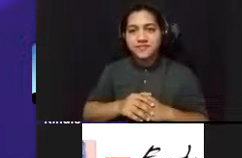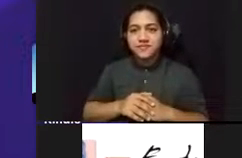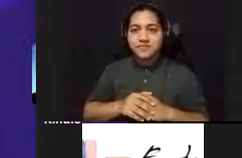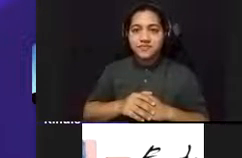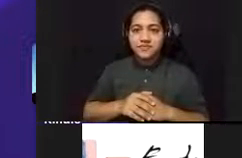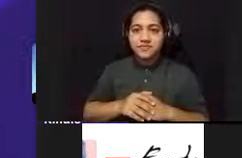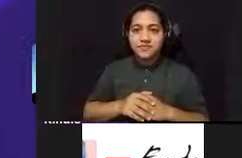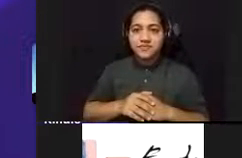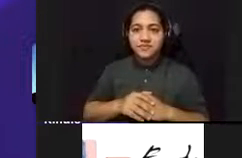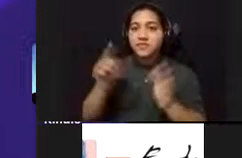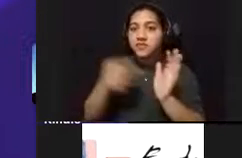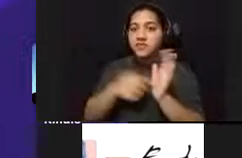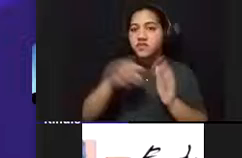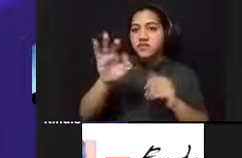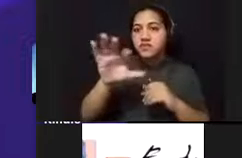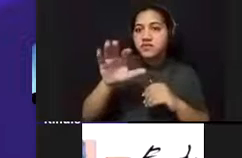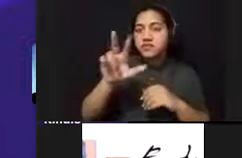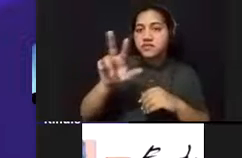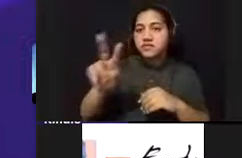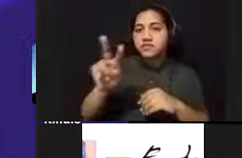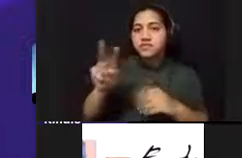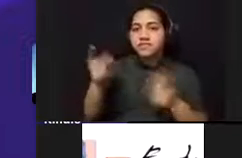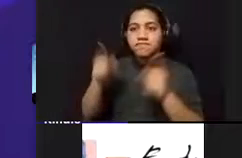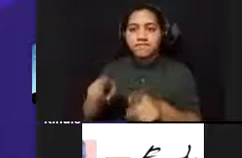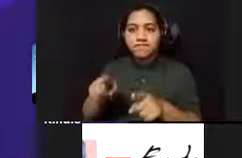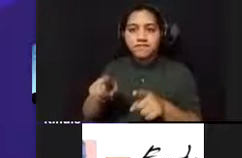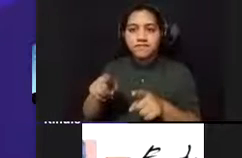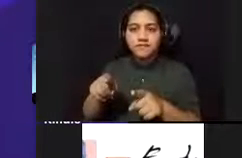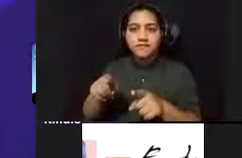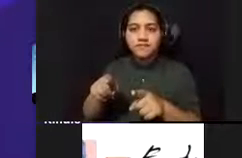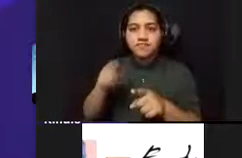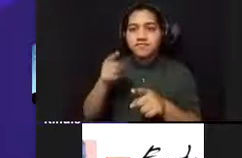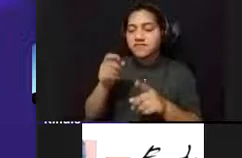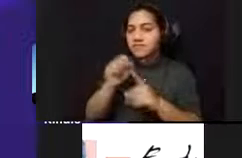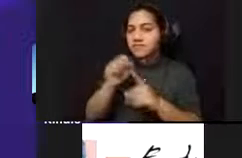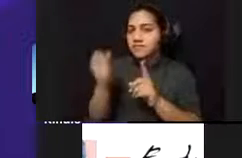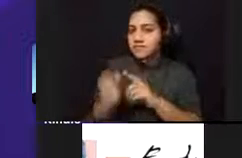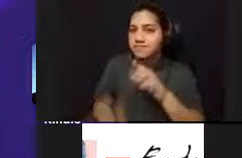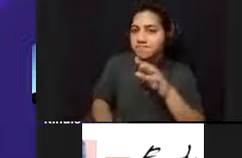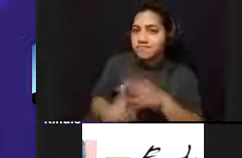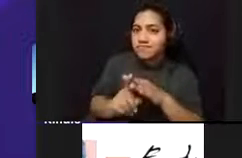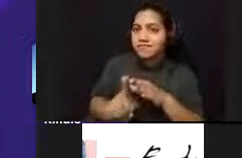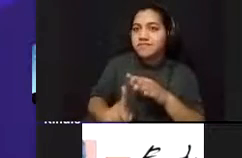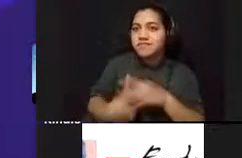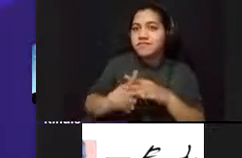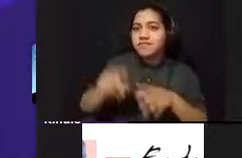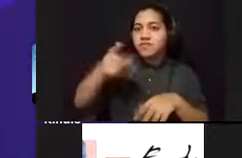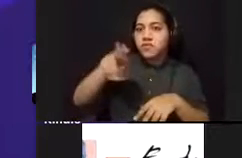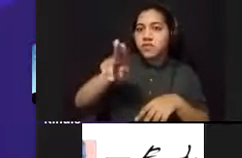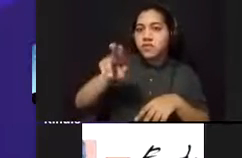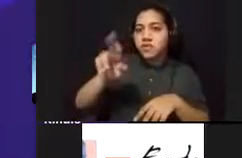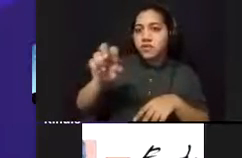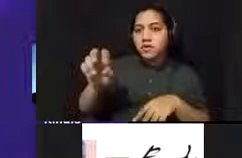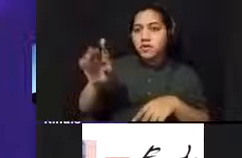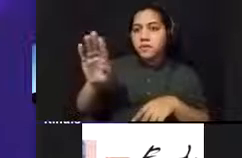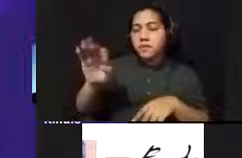Pero en 1932 ocurre un evento extraordinario. Pura Belpré, bibliotecaria,